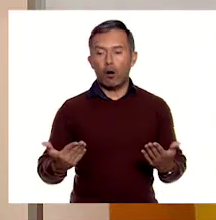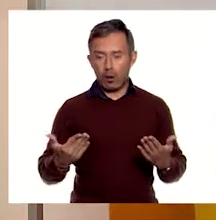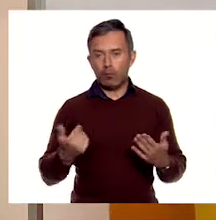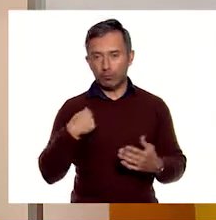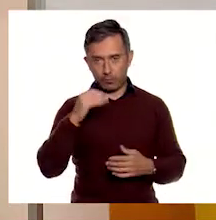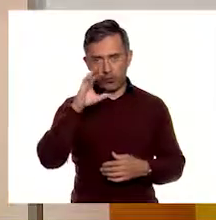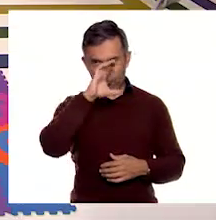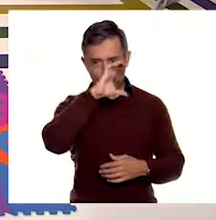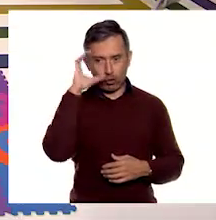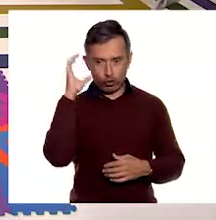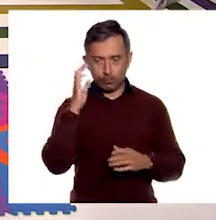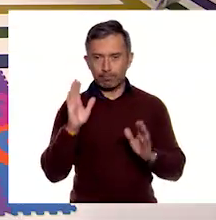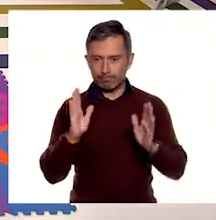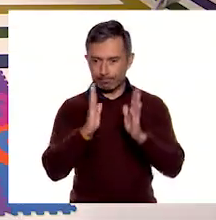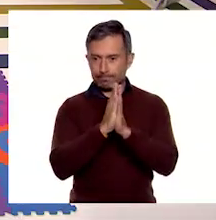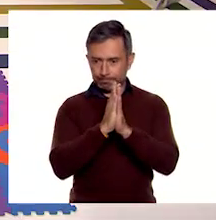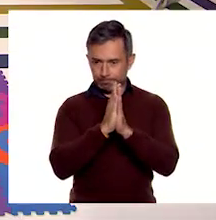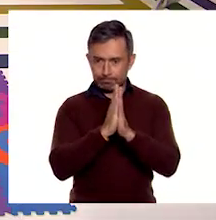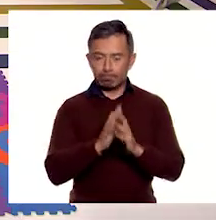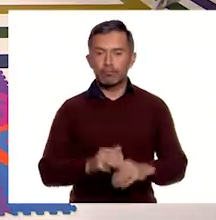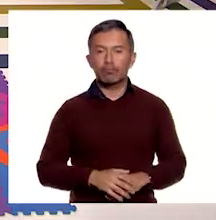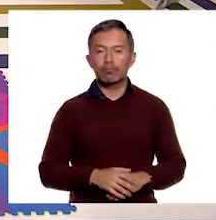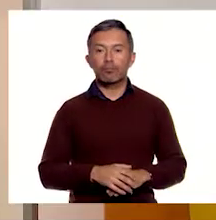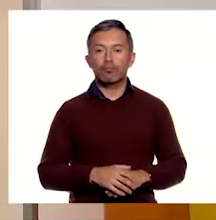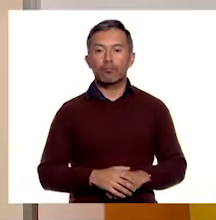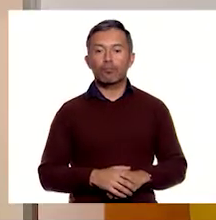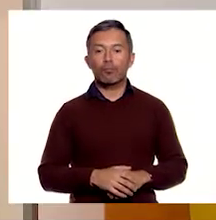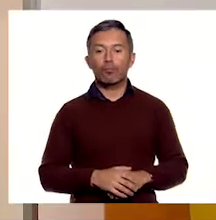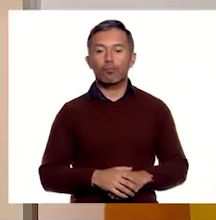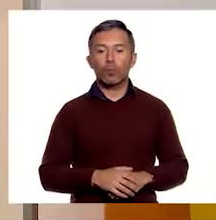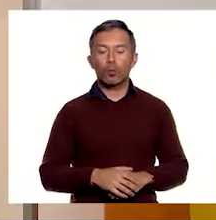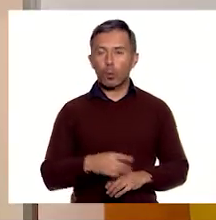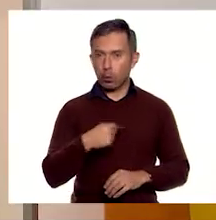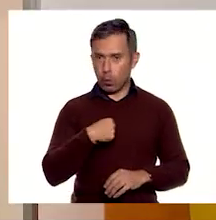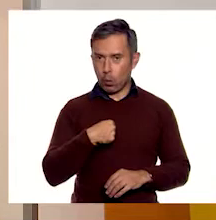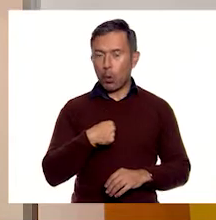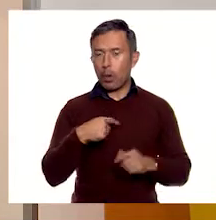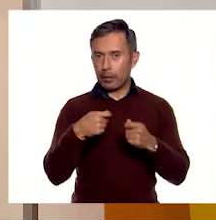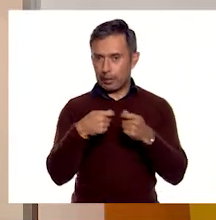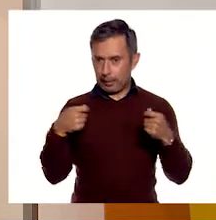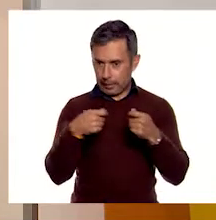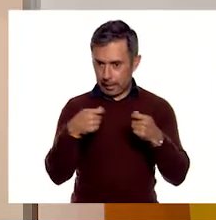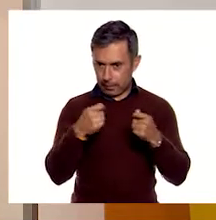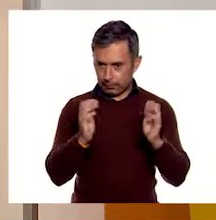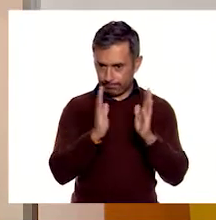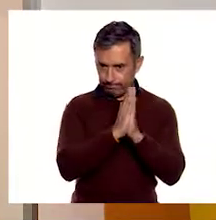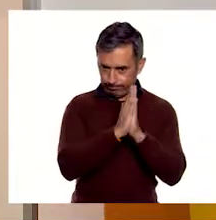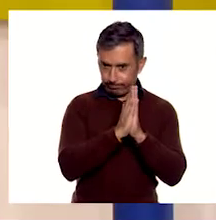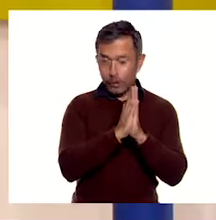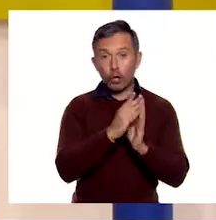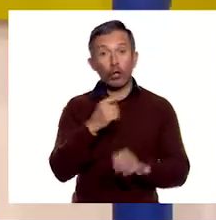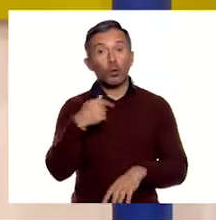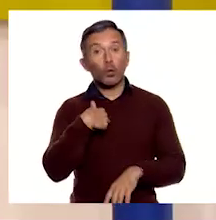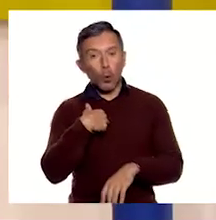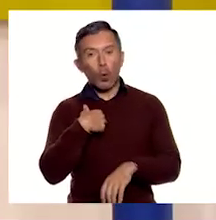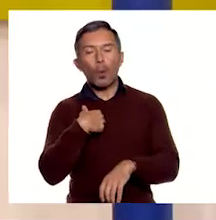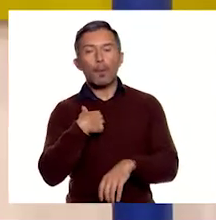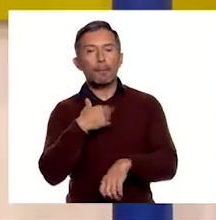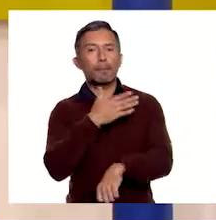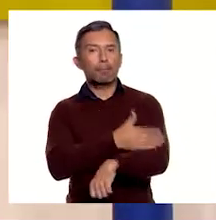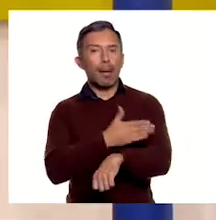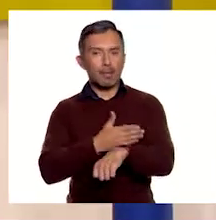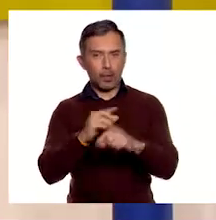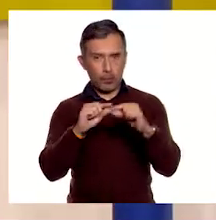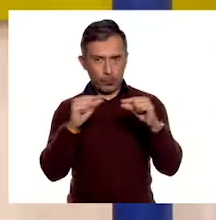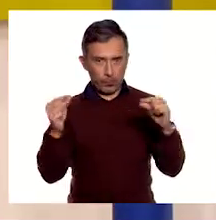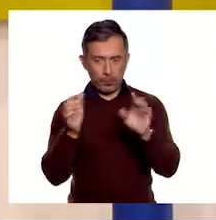imágenes. Entonces, yo la voy a hacer, usted lo va a hacer con la liga. Con las ligas, ajá, y yo lo voy a hacer con el palo de